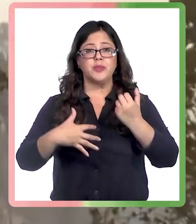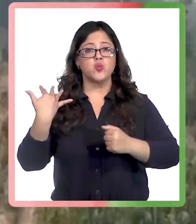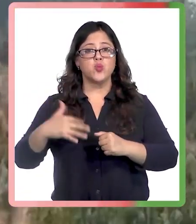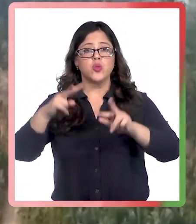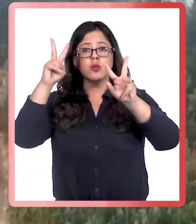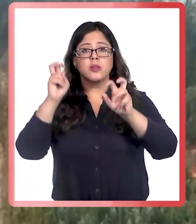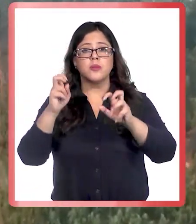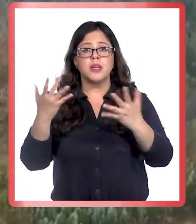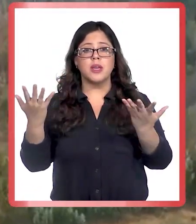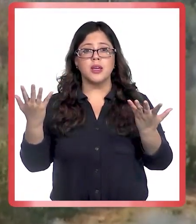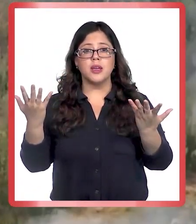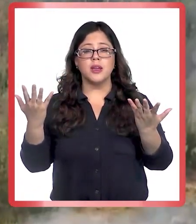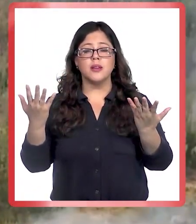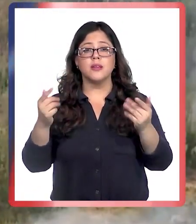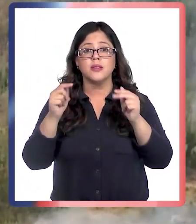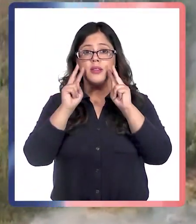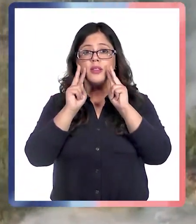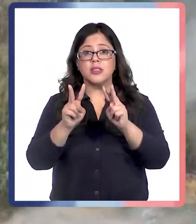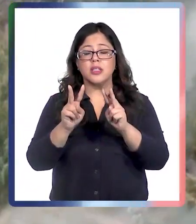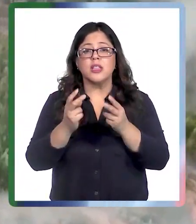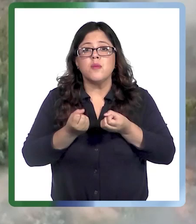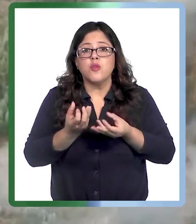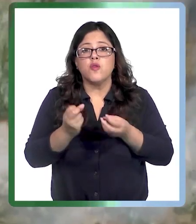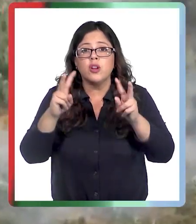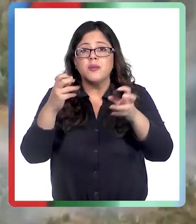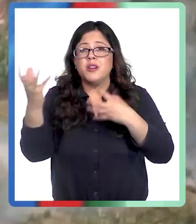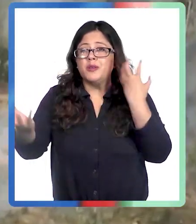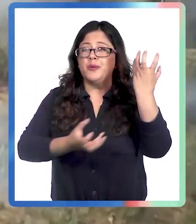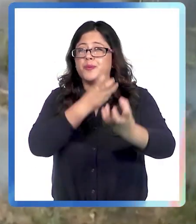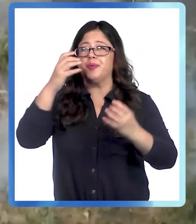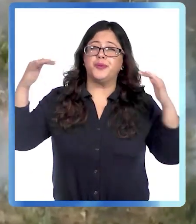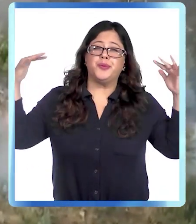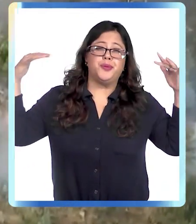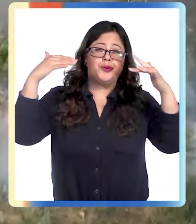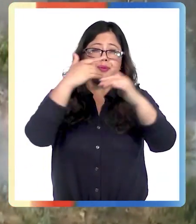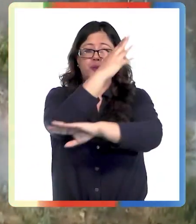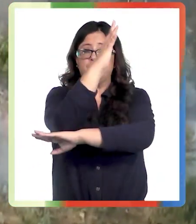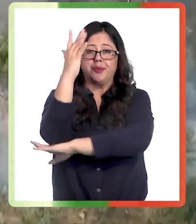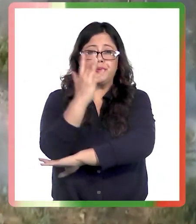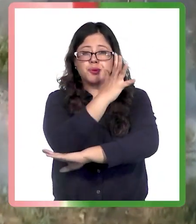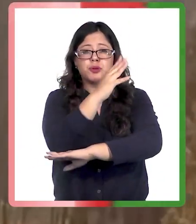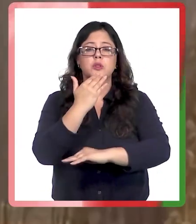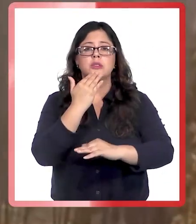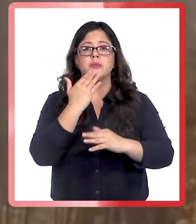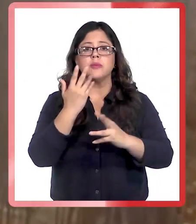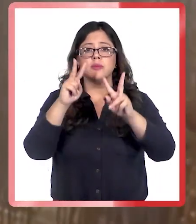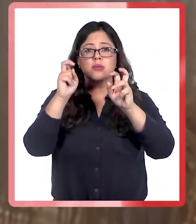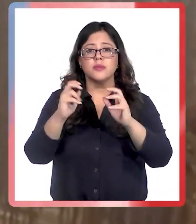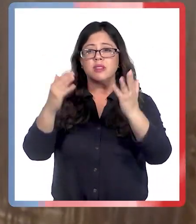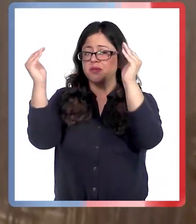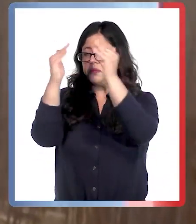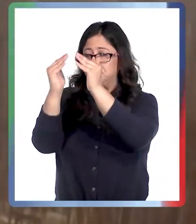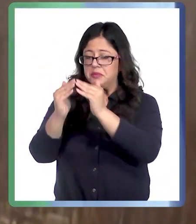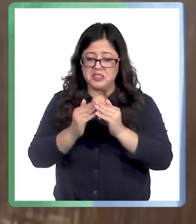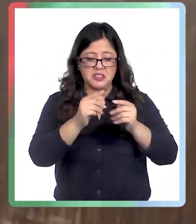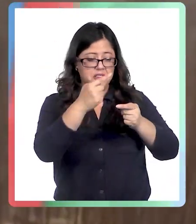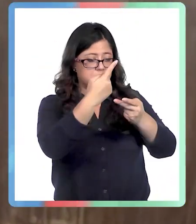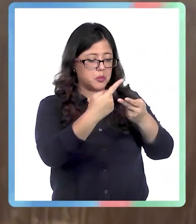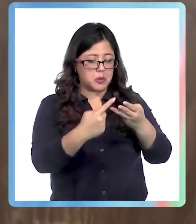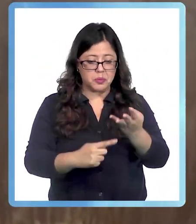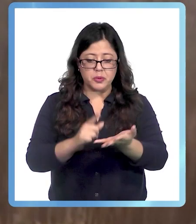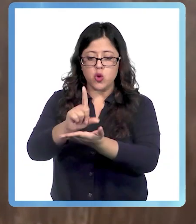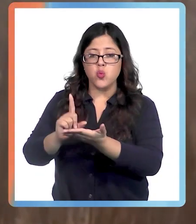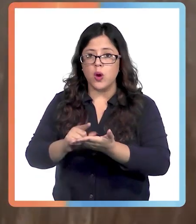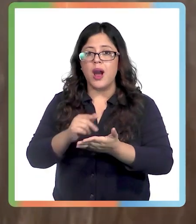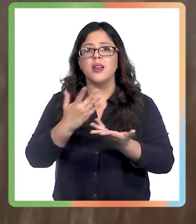los globos de los deseos, que también a nosotros nos provocan incendios forestales importantes. Además de eso, incendios estructurales. A lo largo de este tiempo,